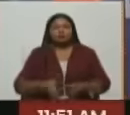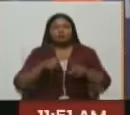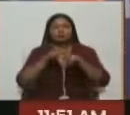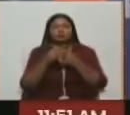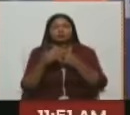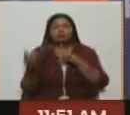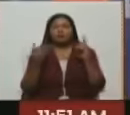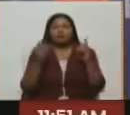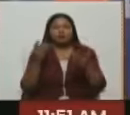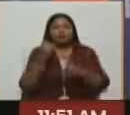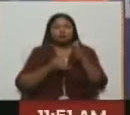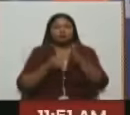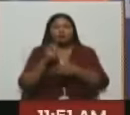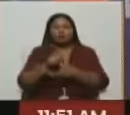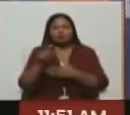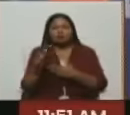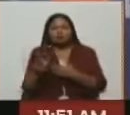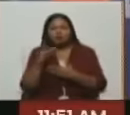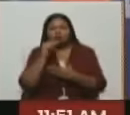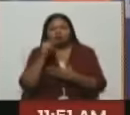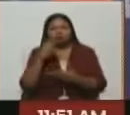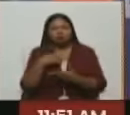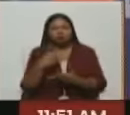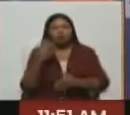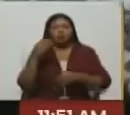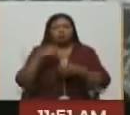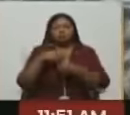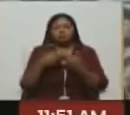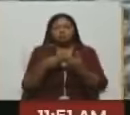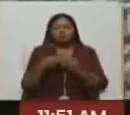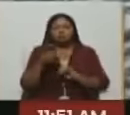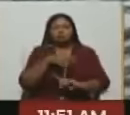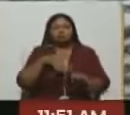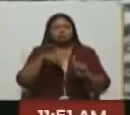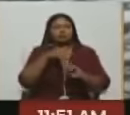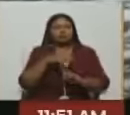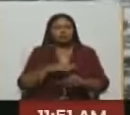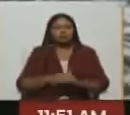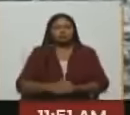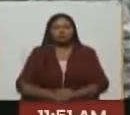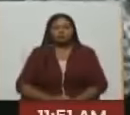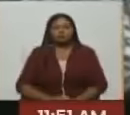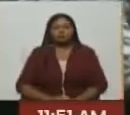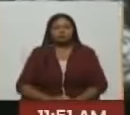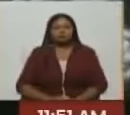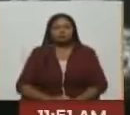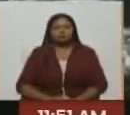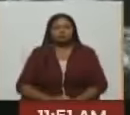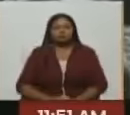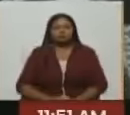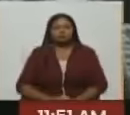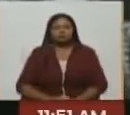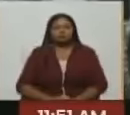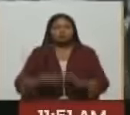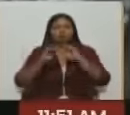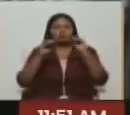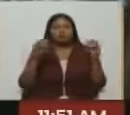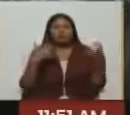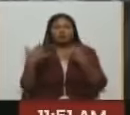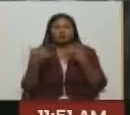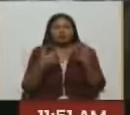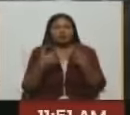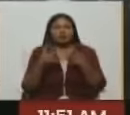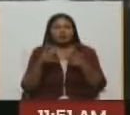la inscripción de una persona inhabilitada por conspiración, por llamar a guerra civil, por